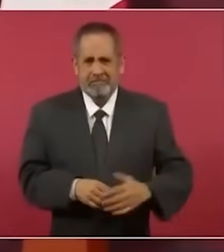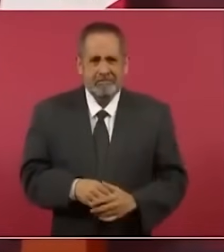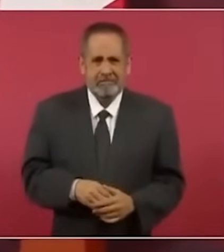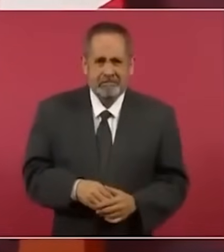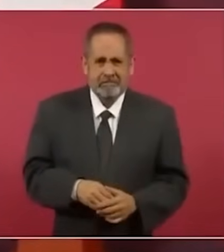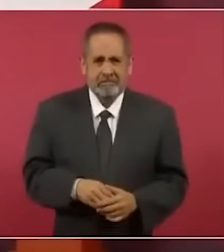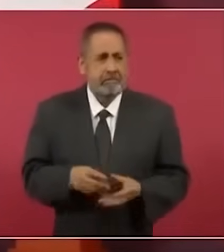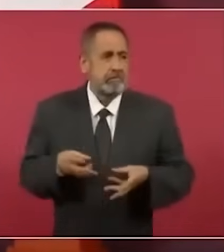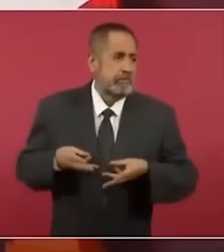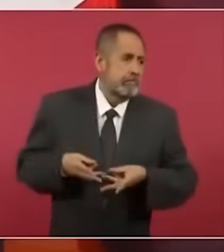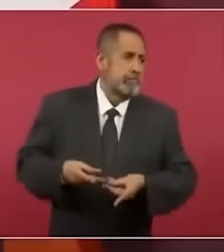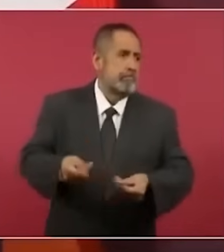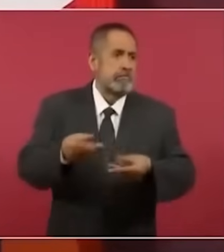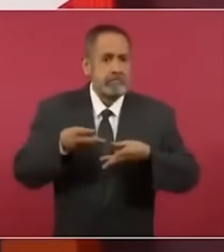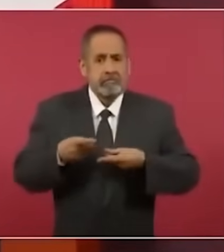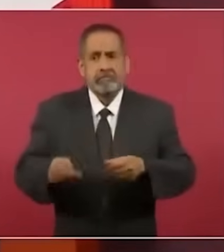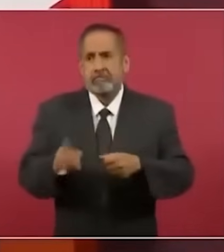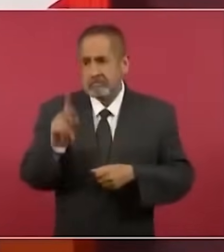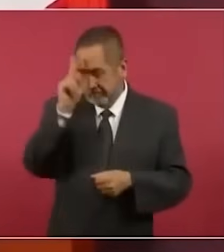el derroche,